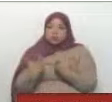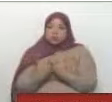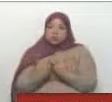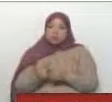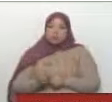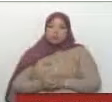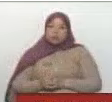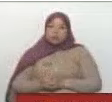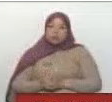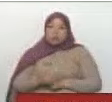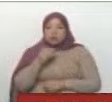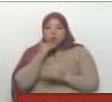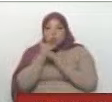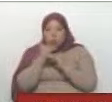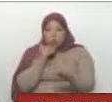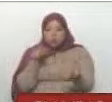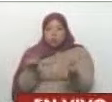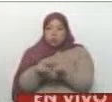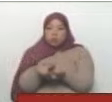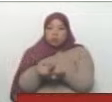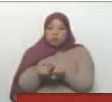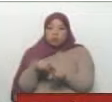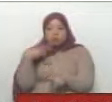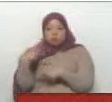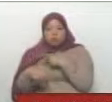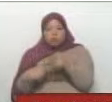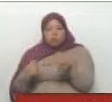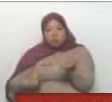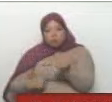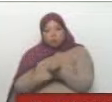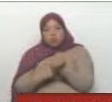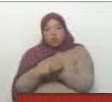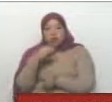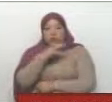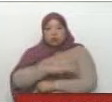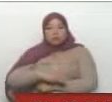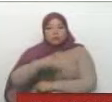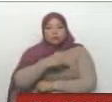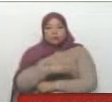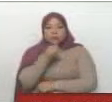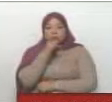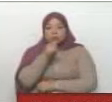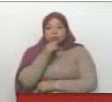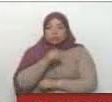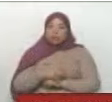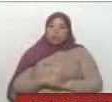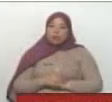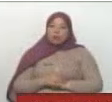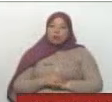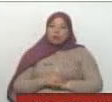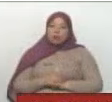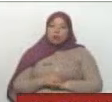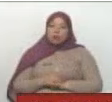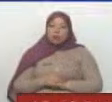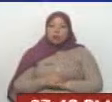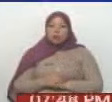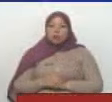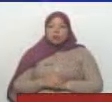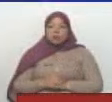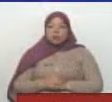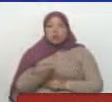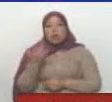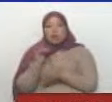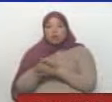bueno, tapareada. Son los grandes cómplices de la gran masacre. Yo pienso, Madeleine, y se lo